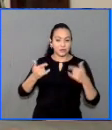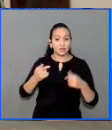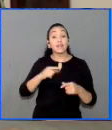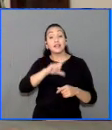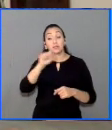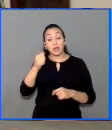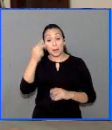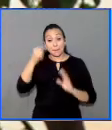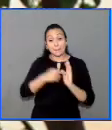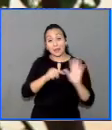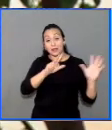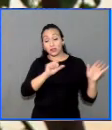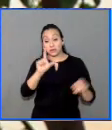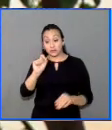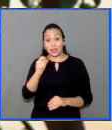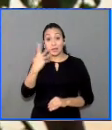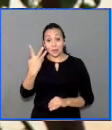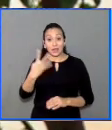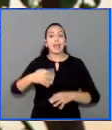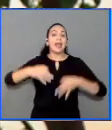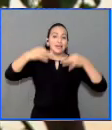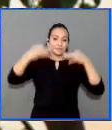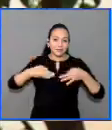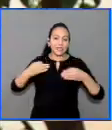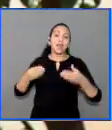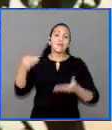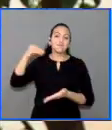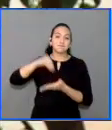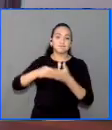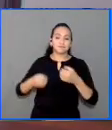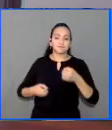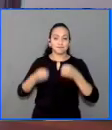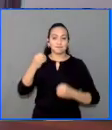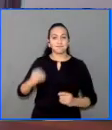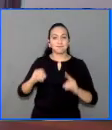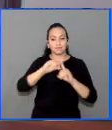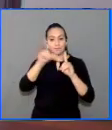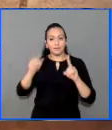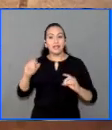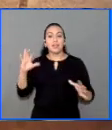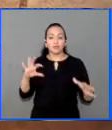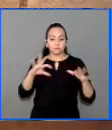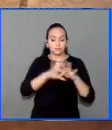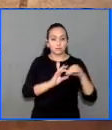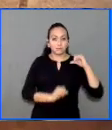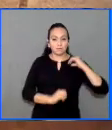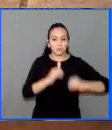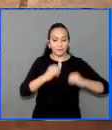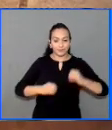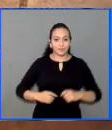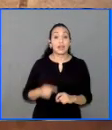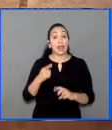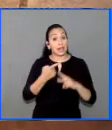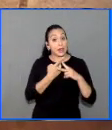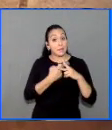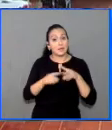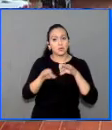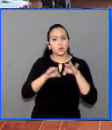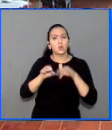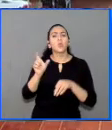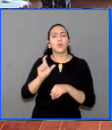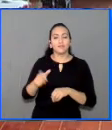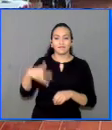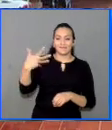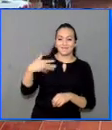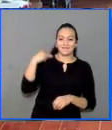cuando se estableció a la Suprema Corte como parte del Poder Judicial Federal, iniciando funciones el 15 de marzo de